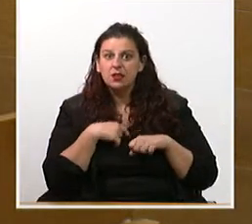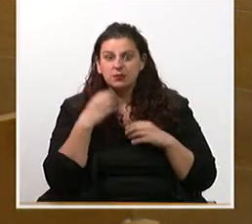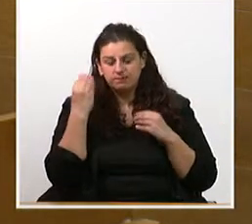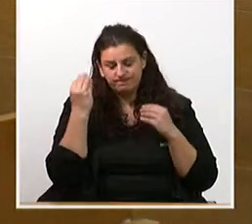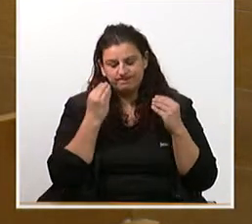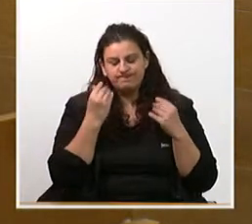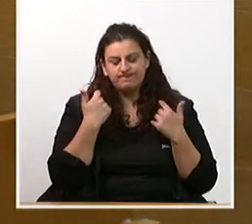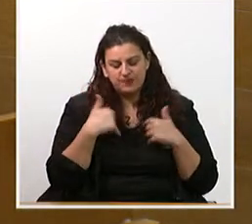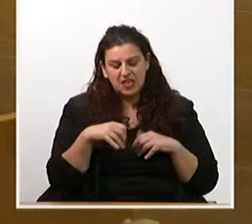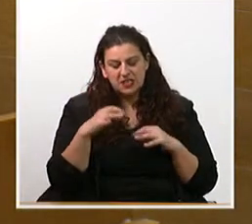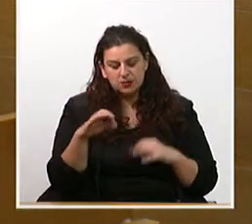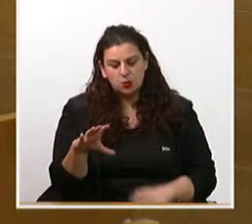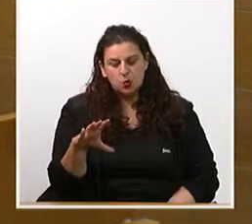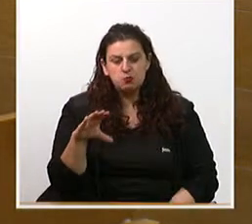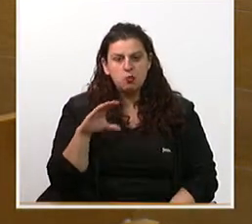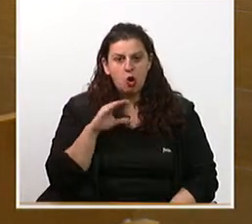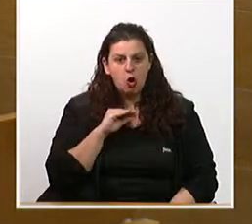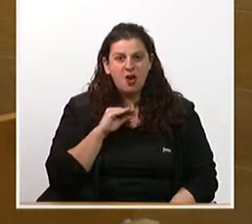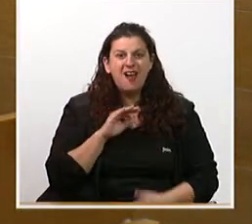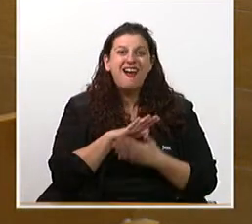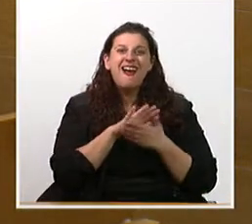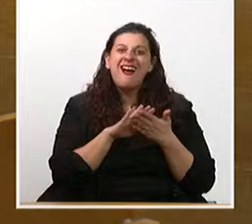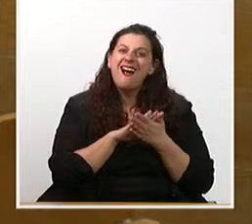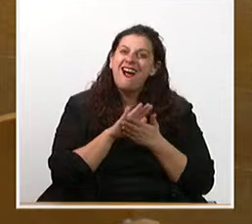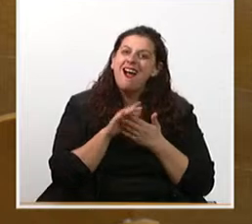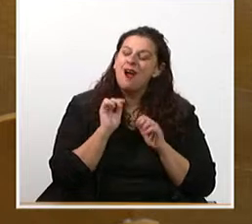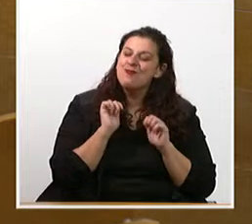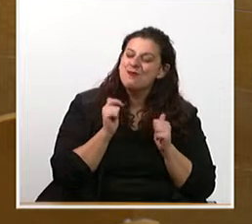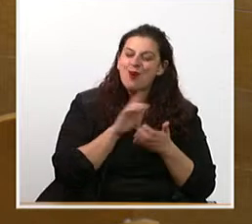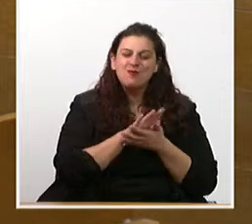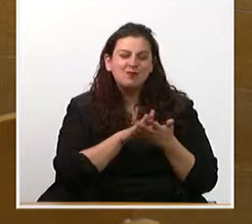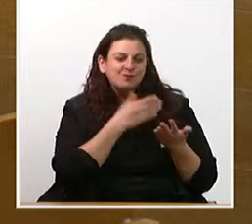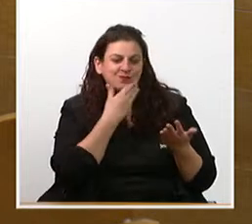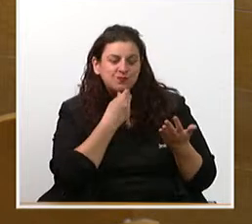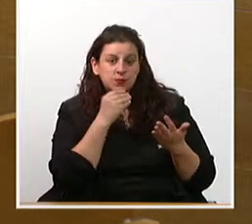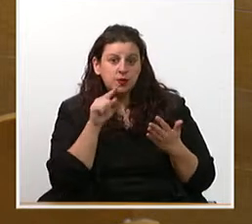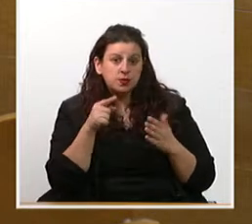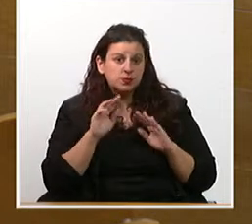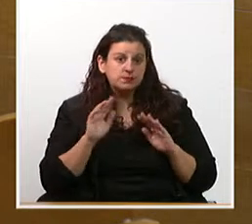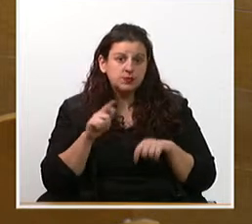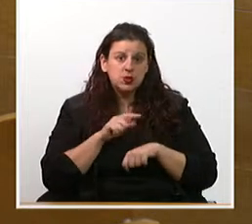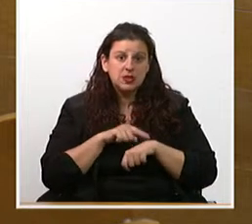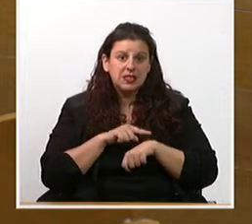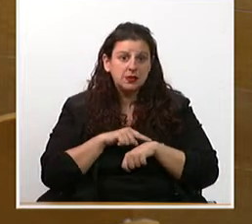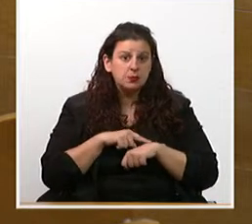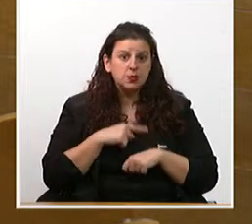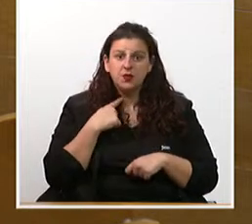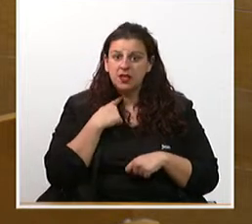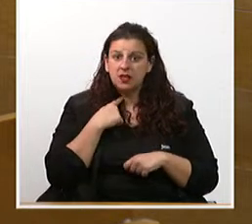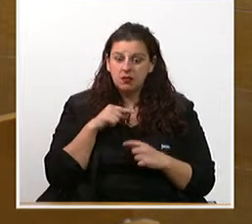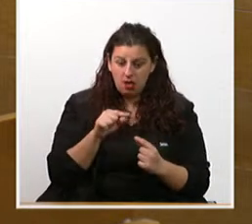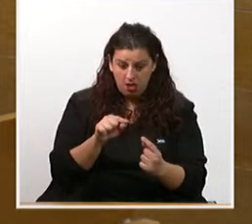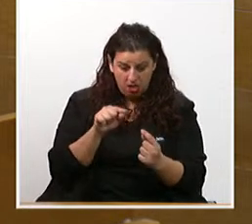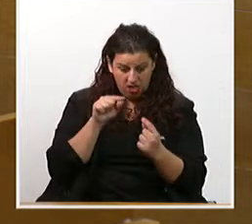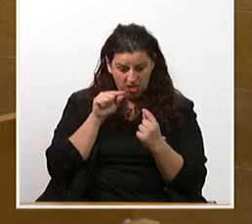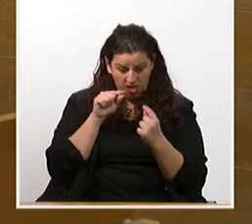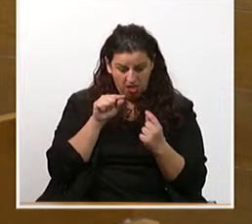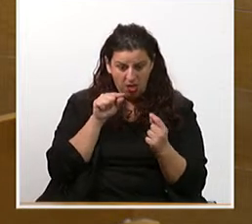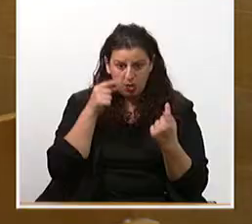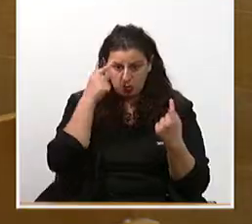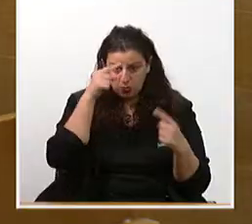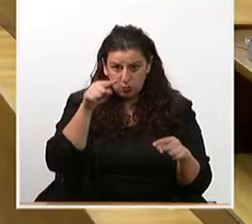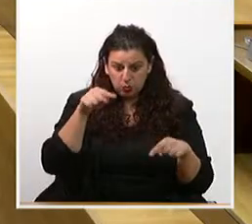político en esta cámara y ya me ha contestado usted renuncio a mi tiempo no voy a entrar en el reproche político en un día como